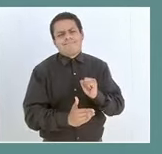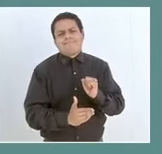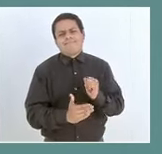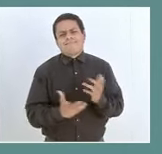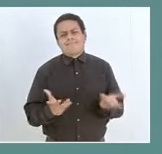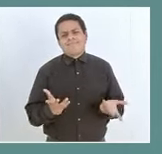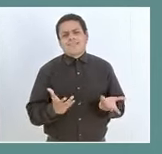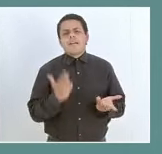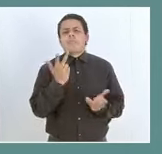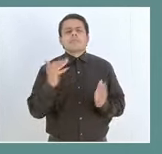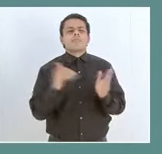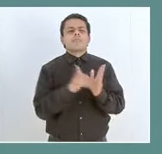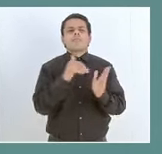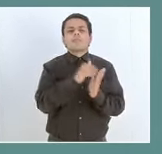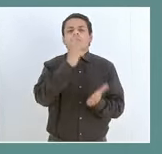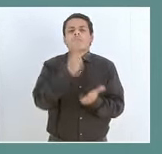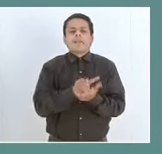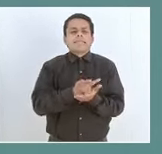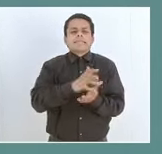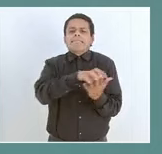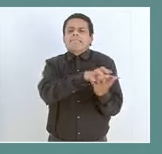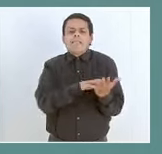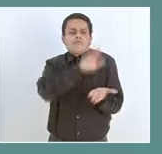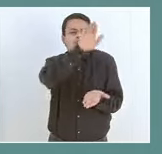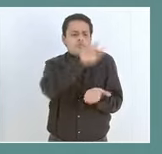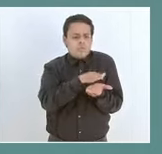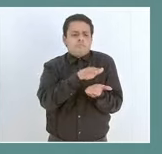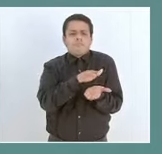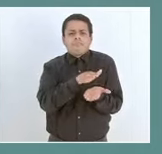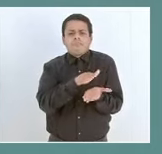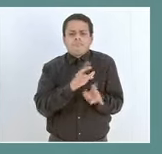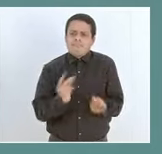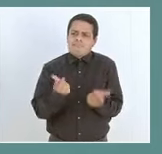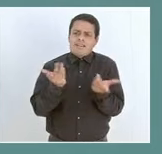Y en 25 millones de pesos.